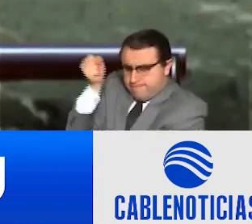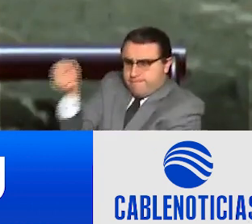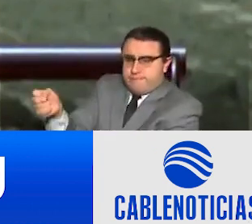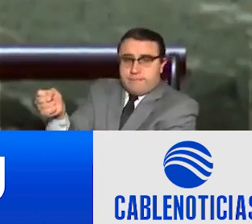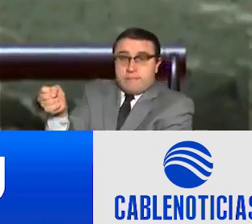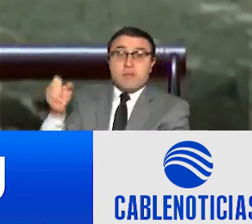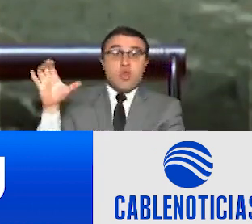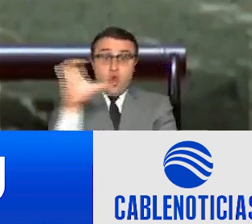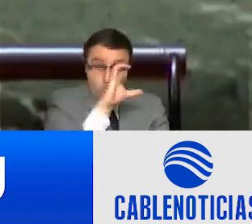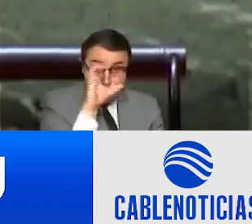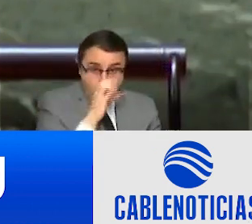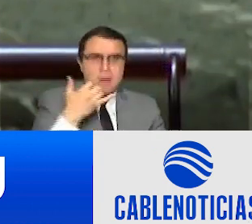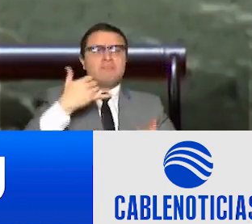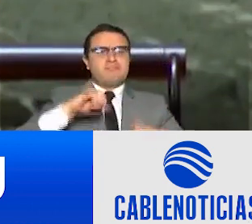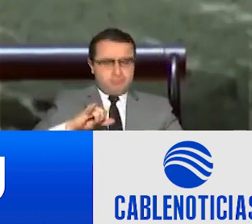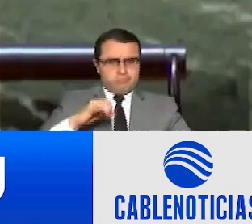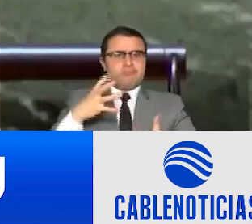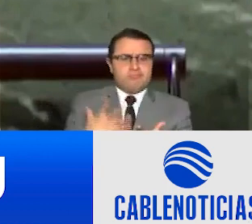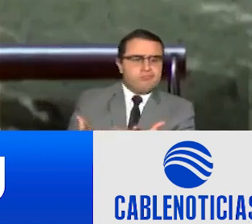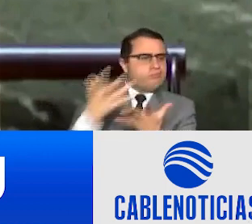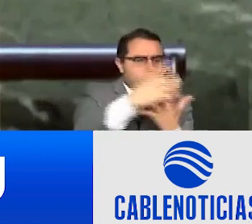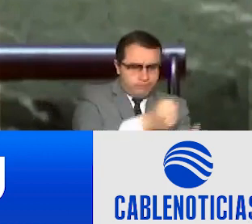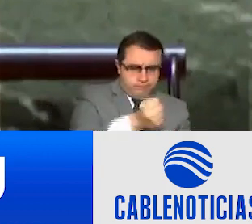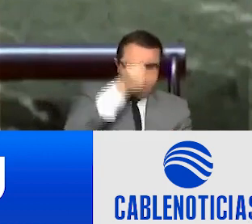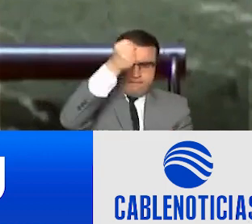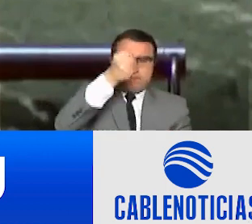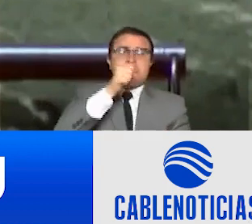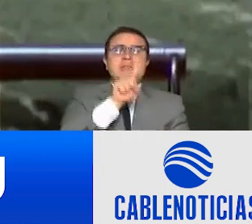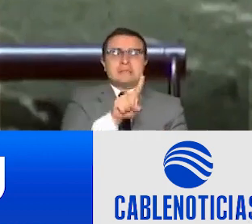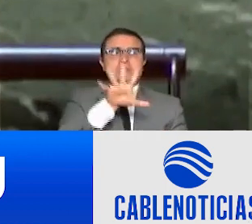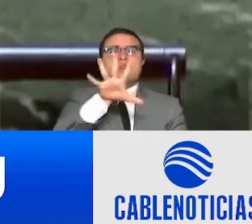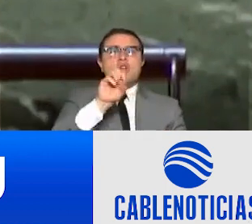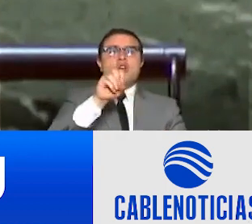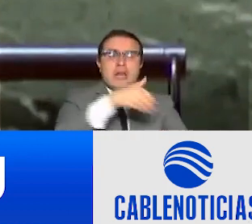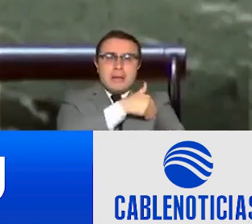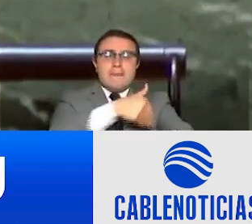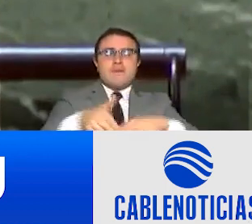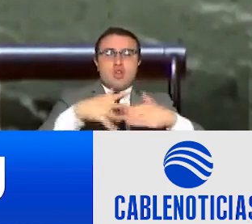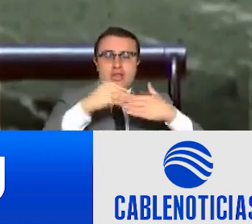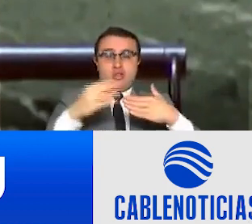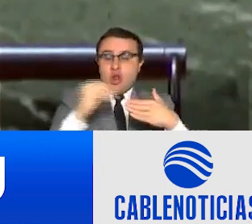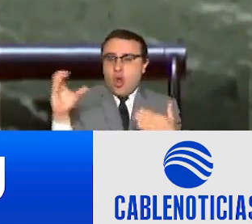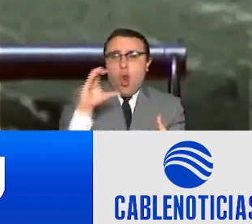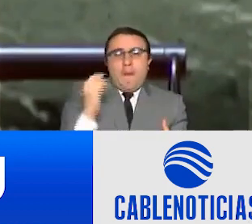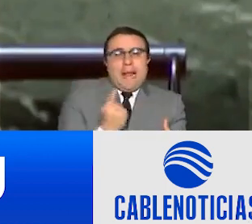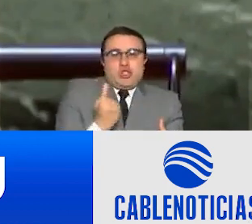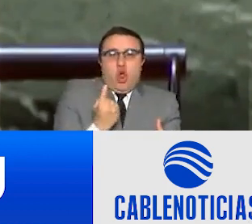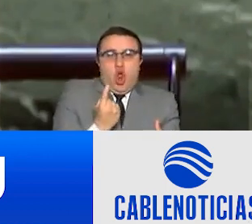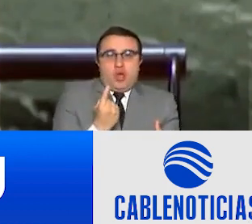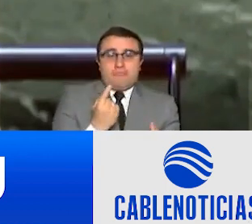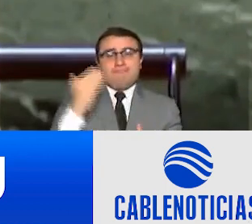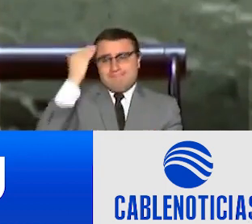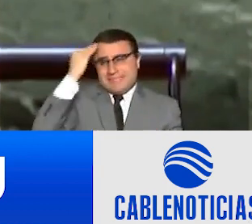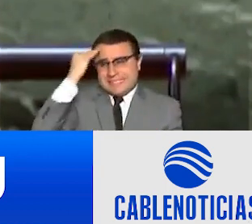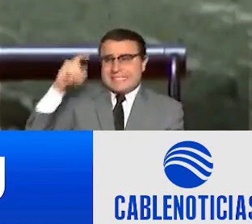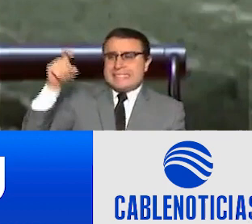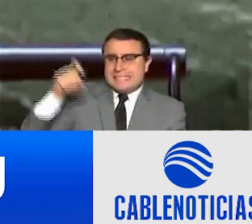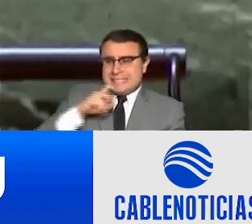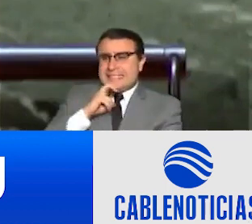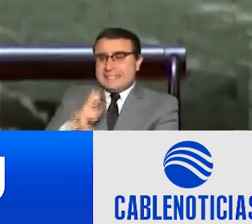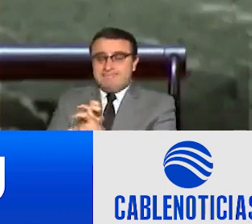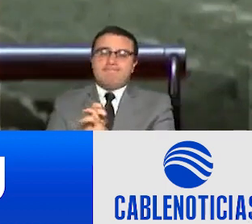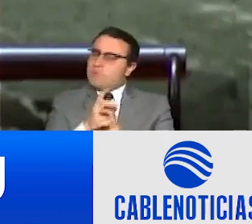para este año ya más de 150 millones de dólares ella sola, a pesar de sus